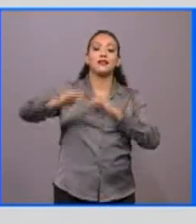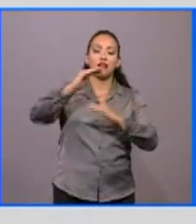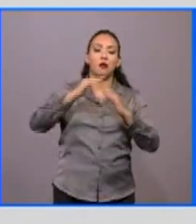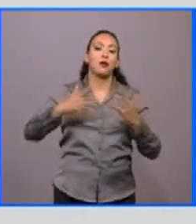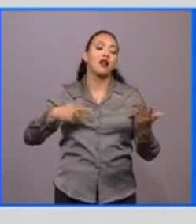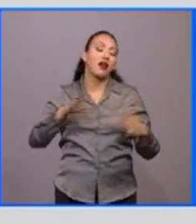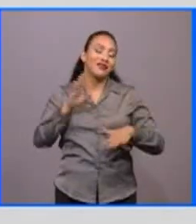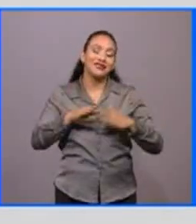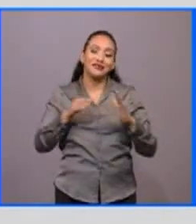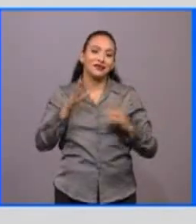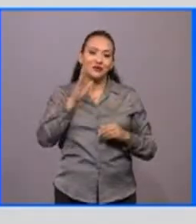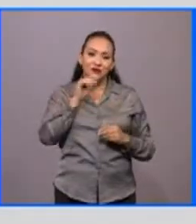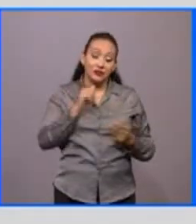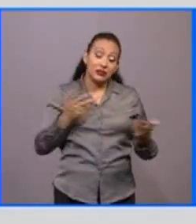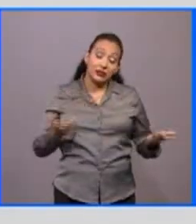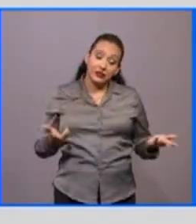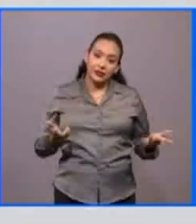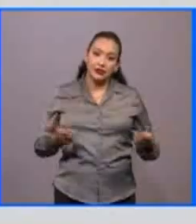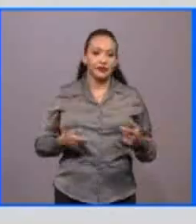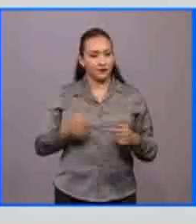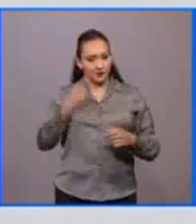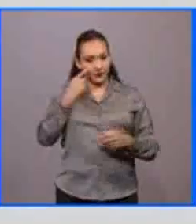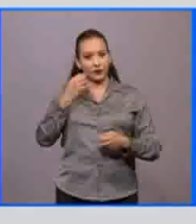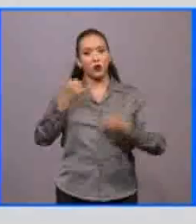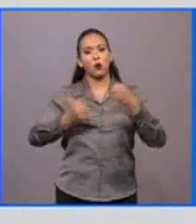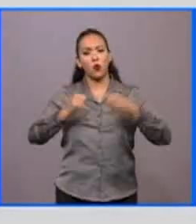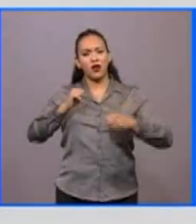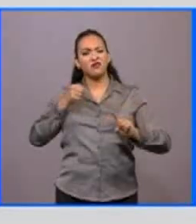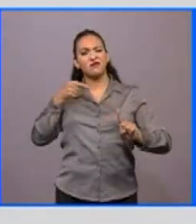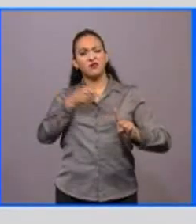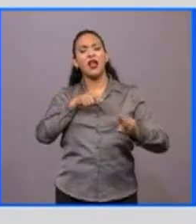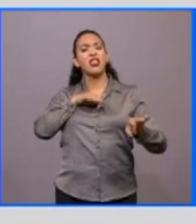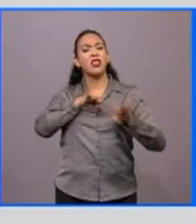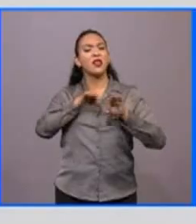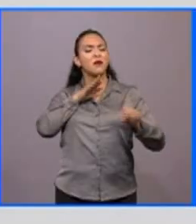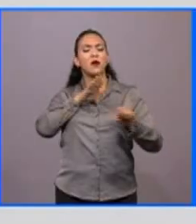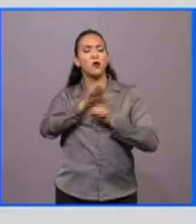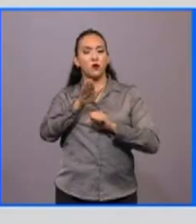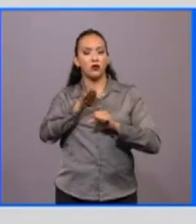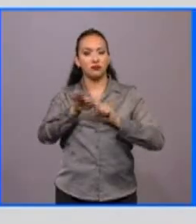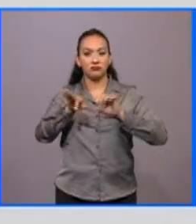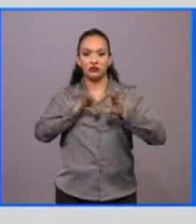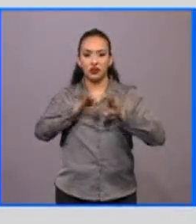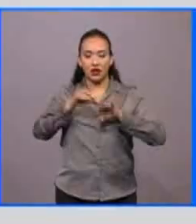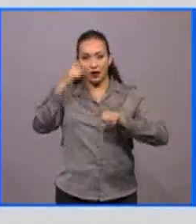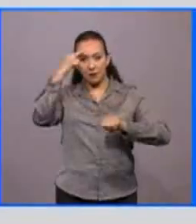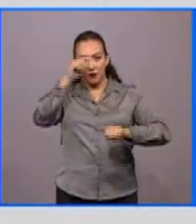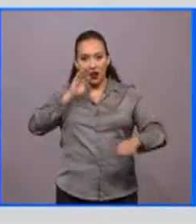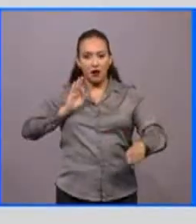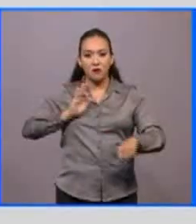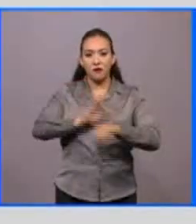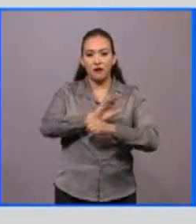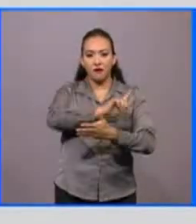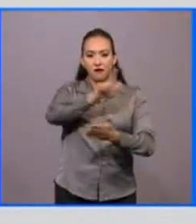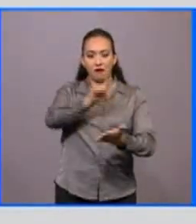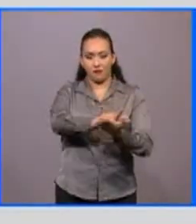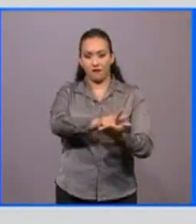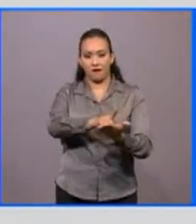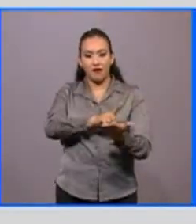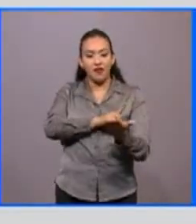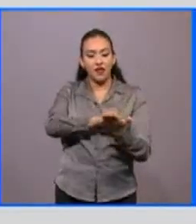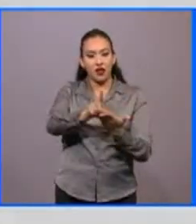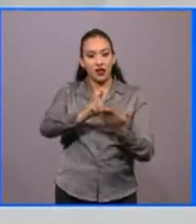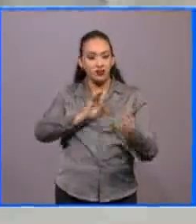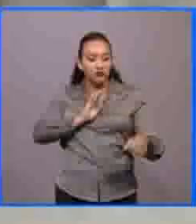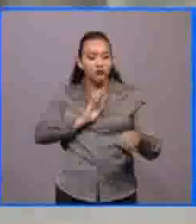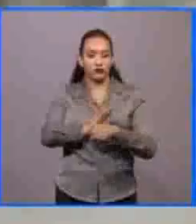Precisó que los jueces son garantes de los derechos humanos y reconoció que se debe continuar buscando mecanismos que acerquen la justicia a la